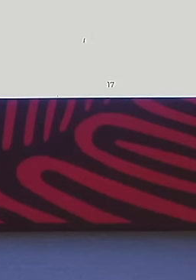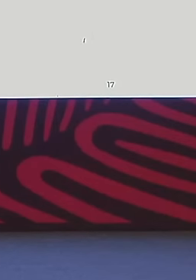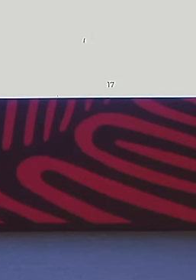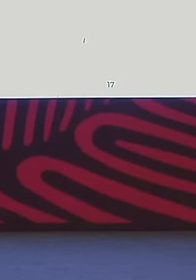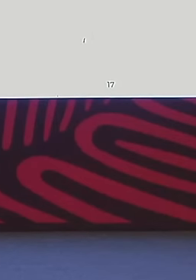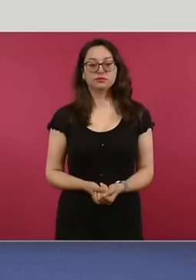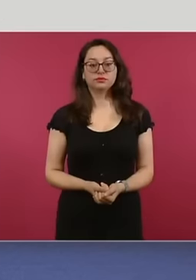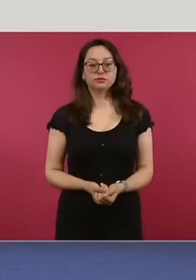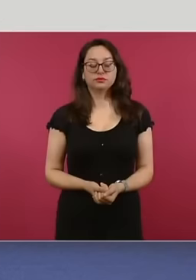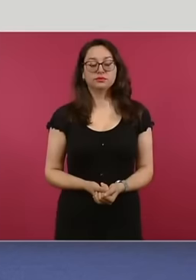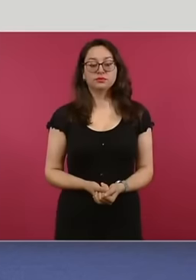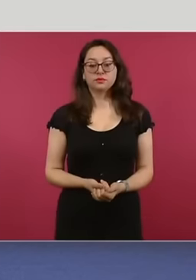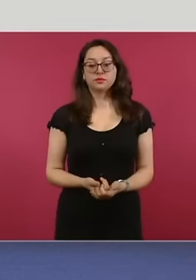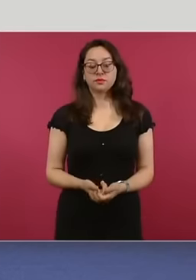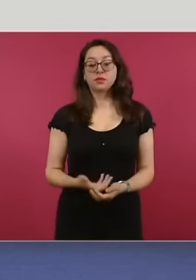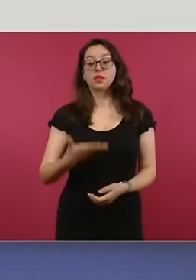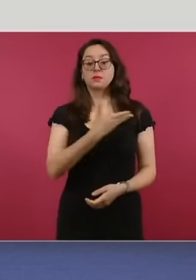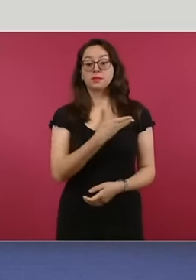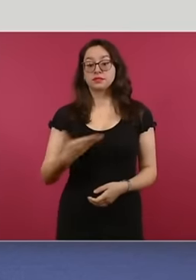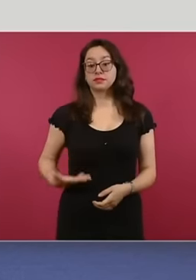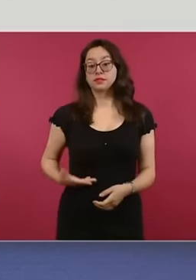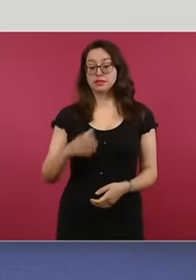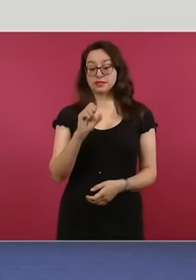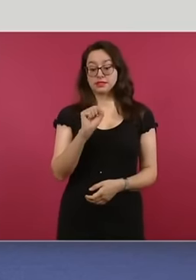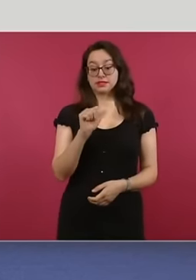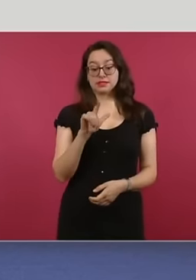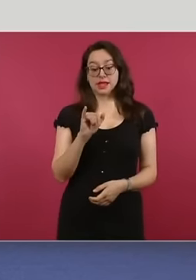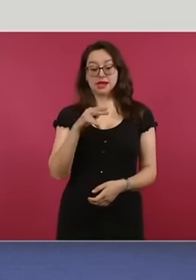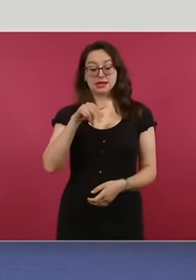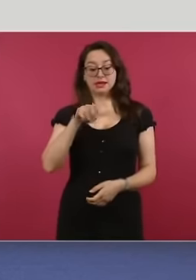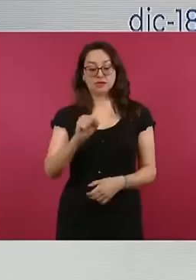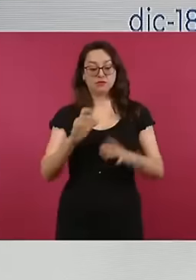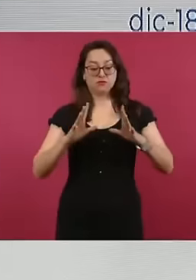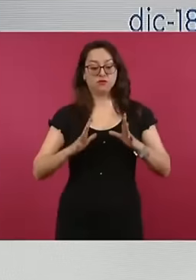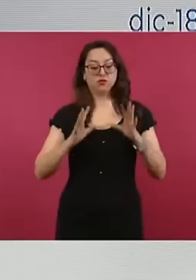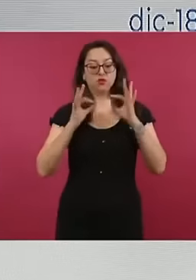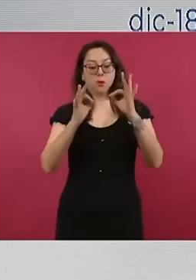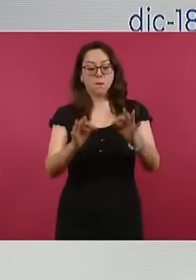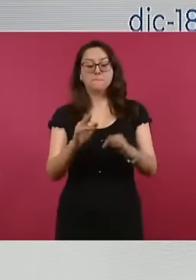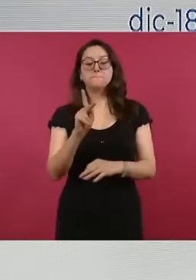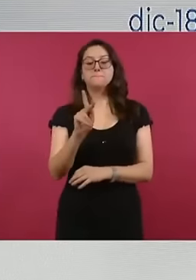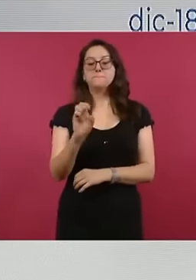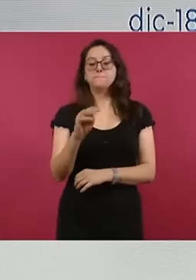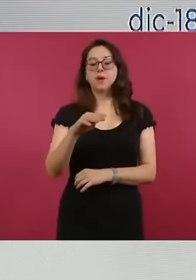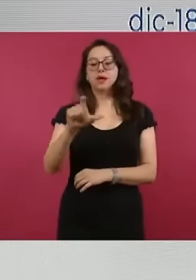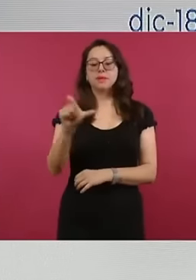una filial, que era la que vendía y compraba